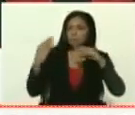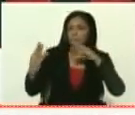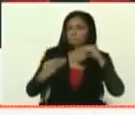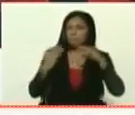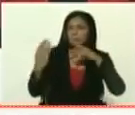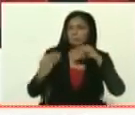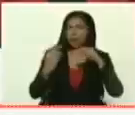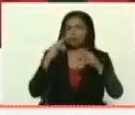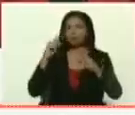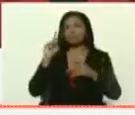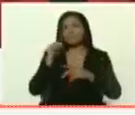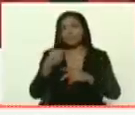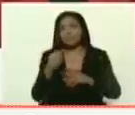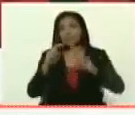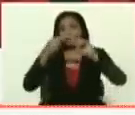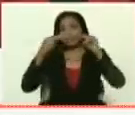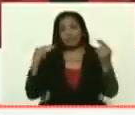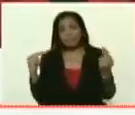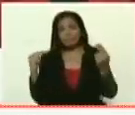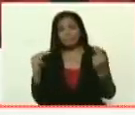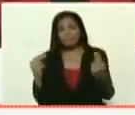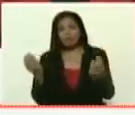hablando de la paz,